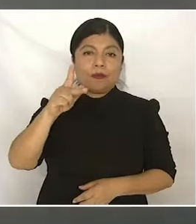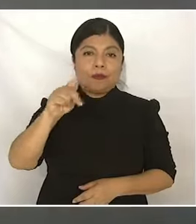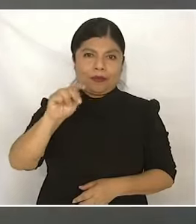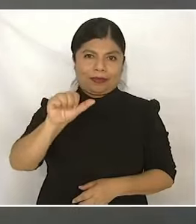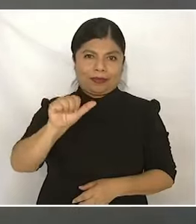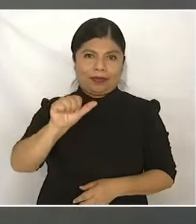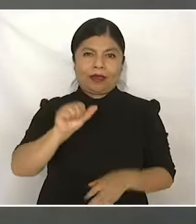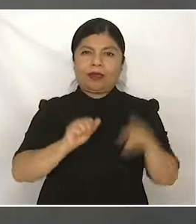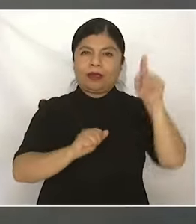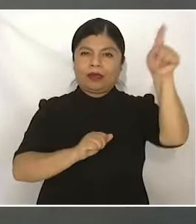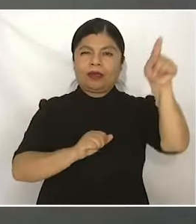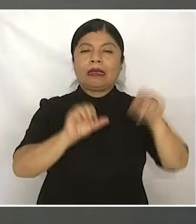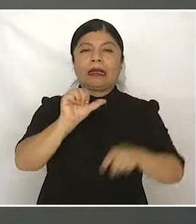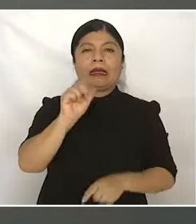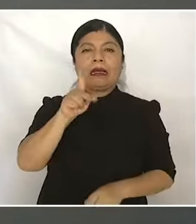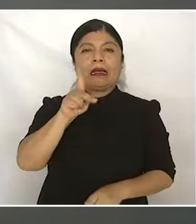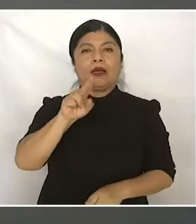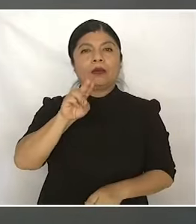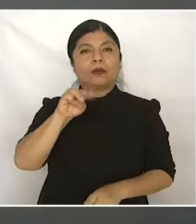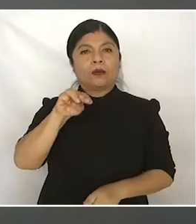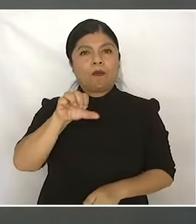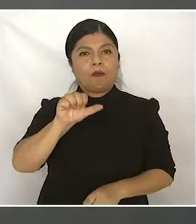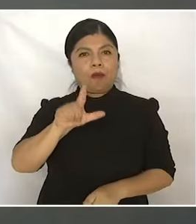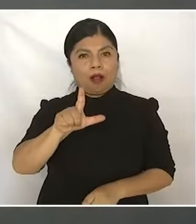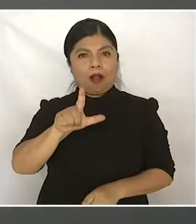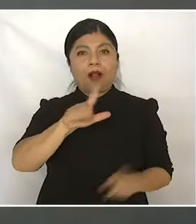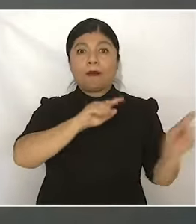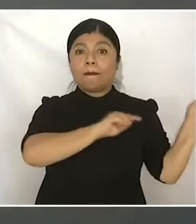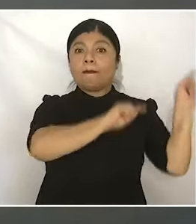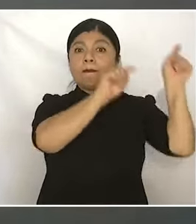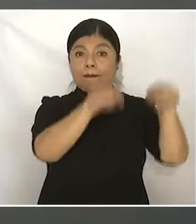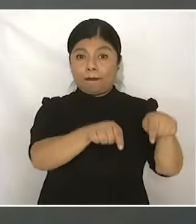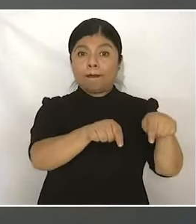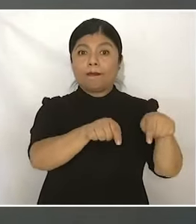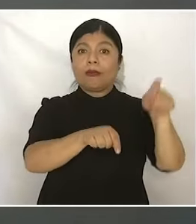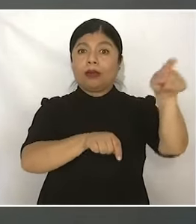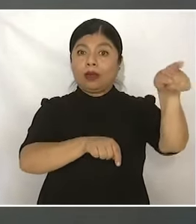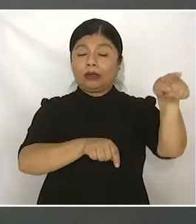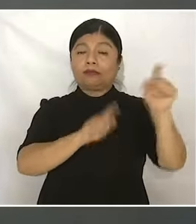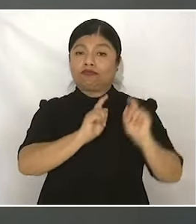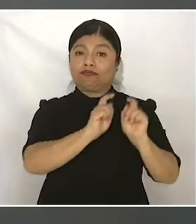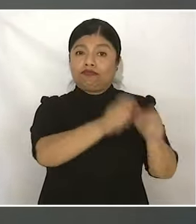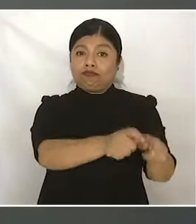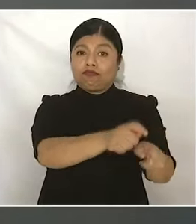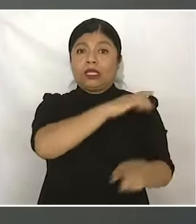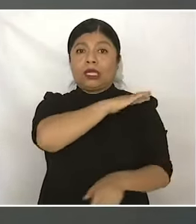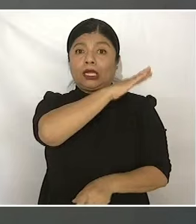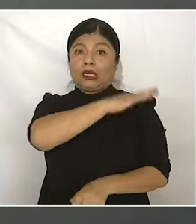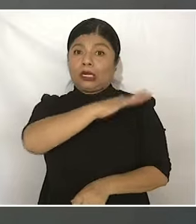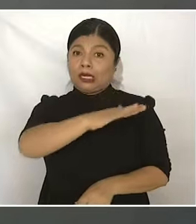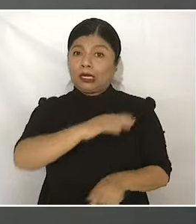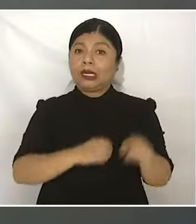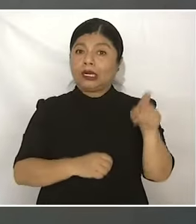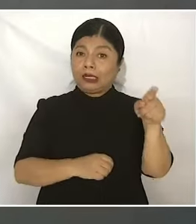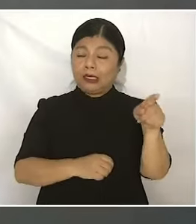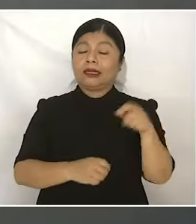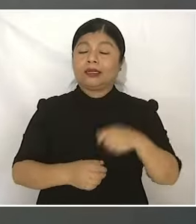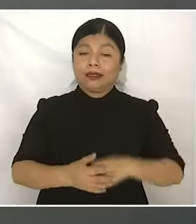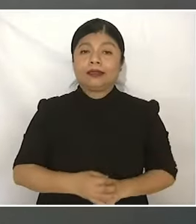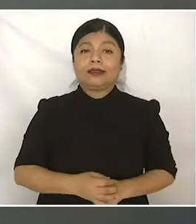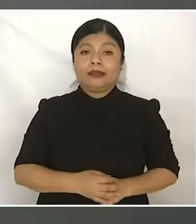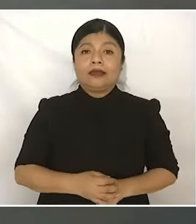Aquí le dieron el grado de general a Victoriano Huerta, que después fue el que